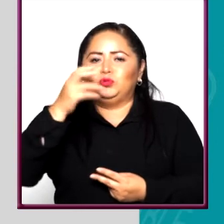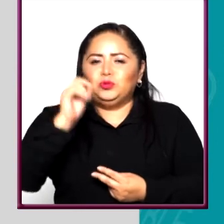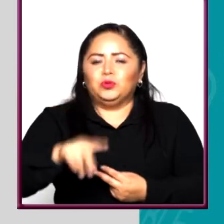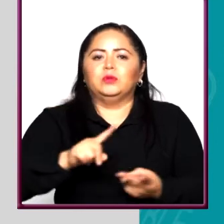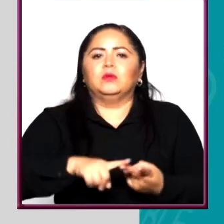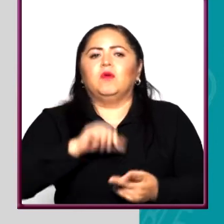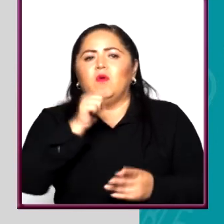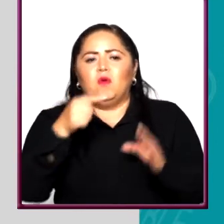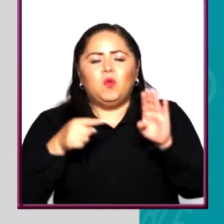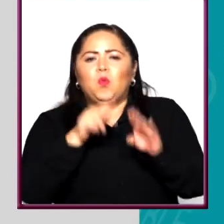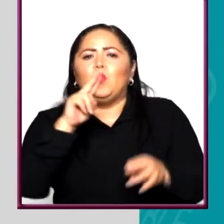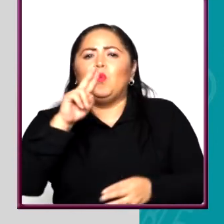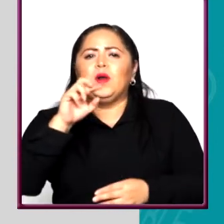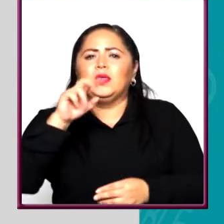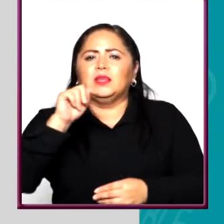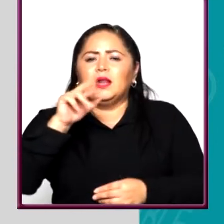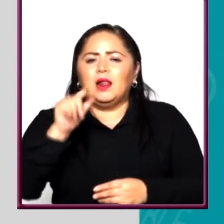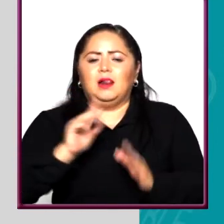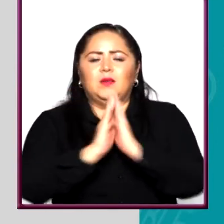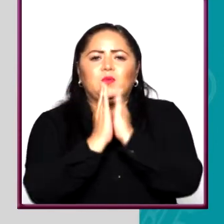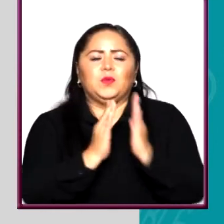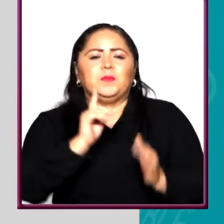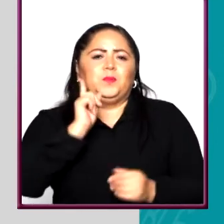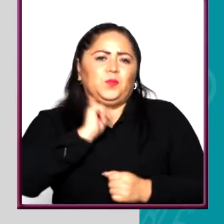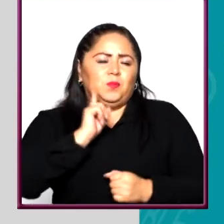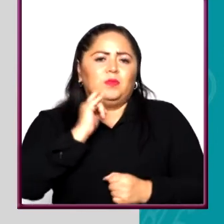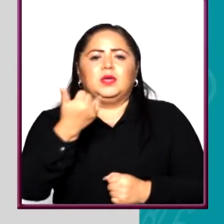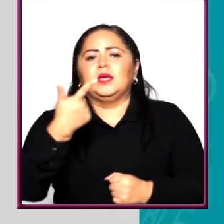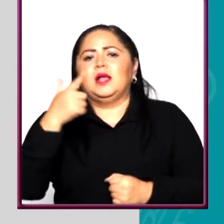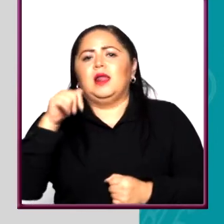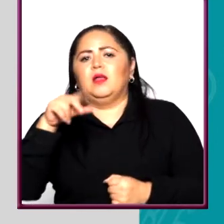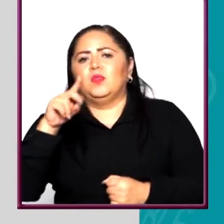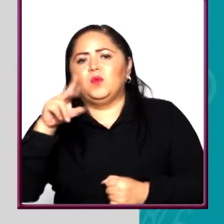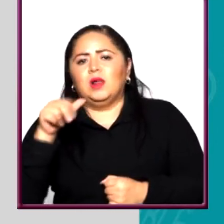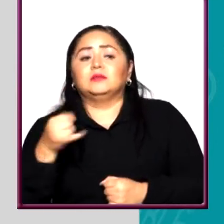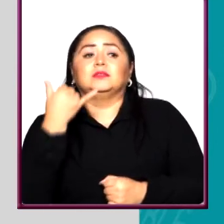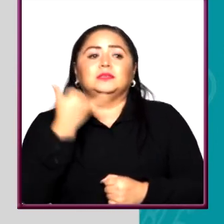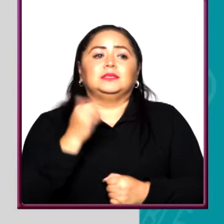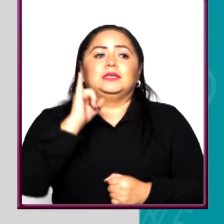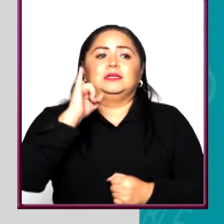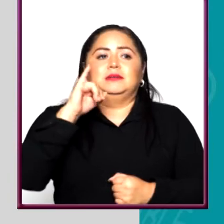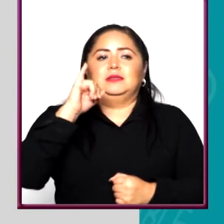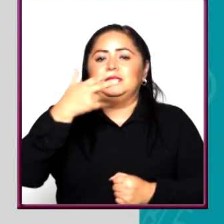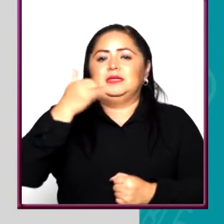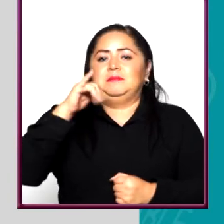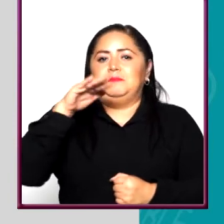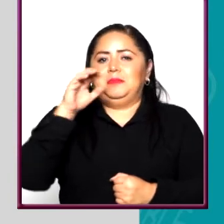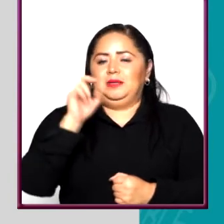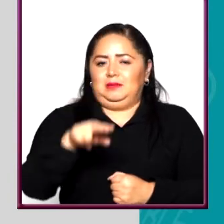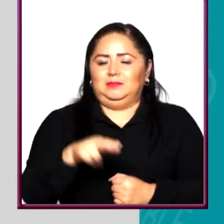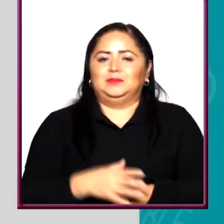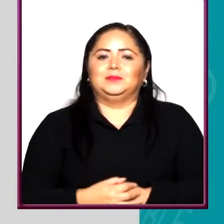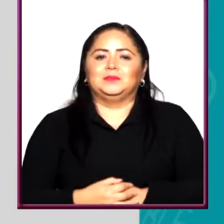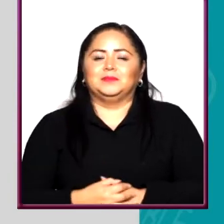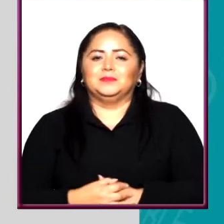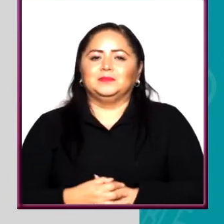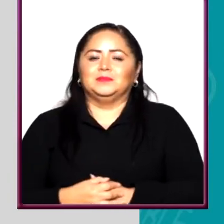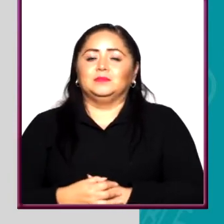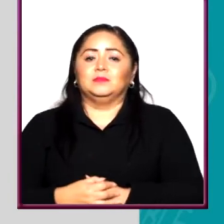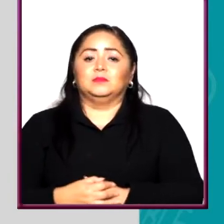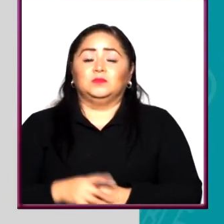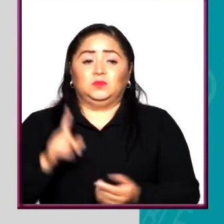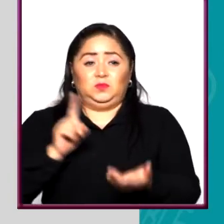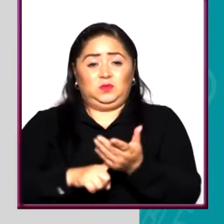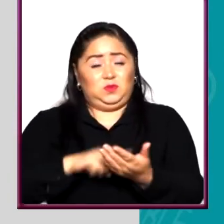clítoris, capuchón del clítoris, orificio uretral, abertura vaginal, glándulas de Bartholin y el himen.